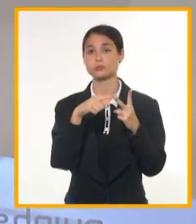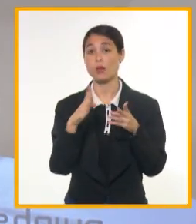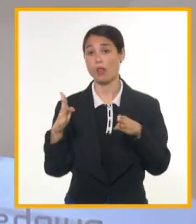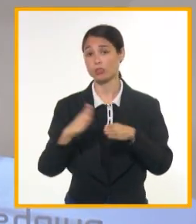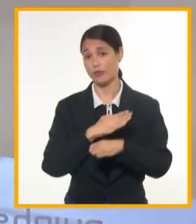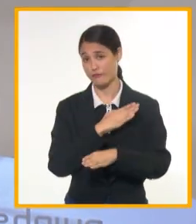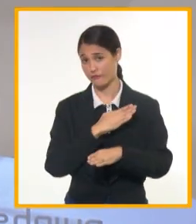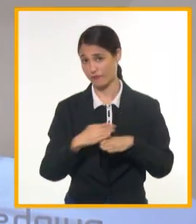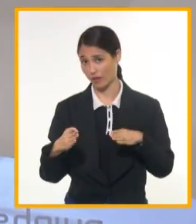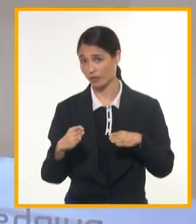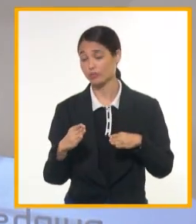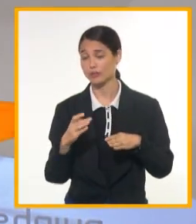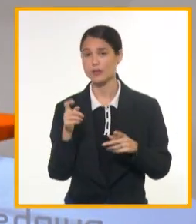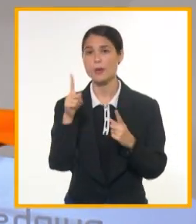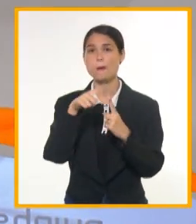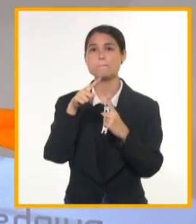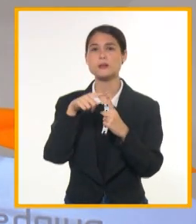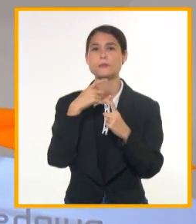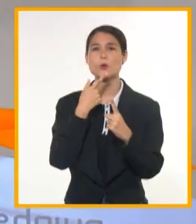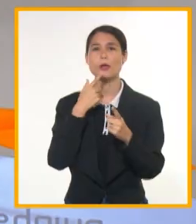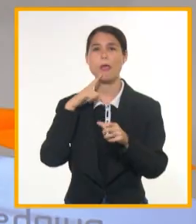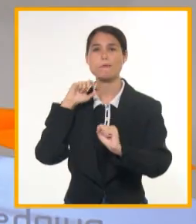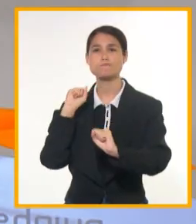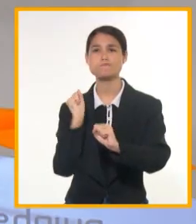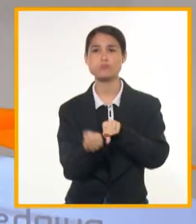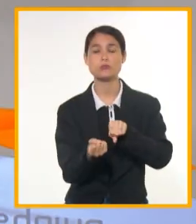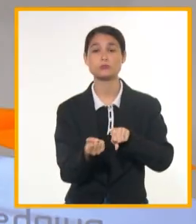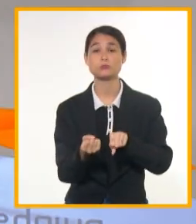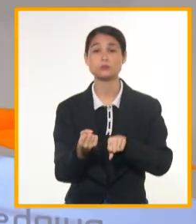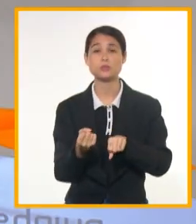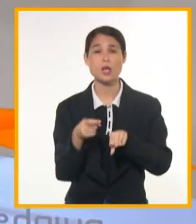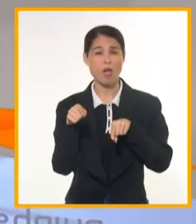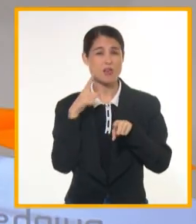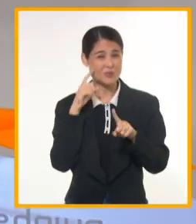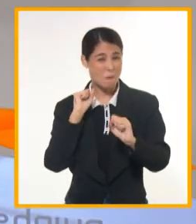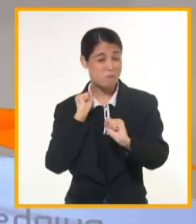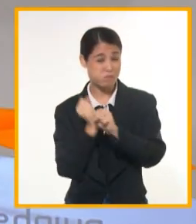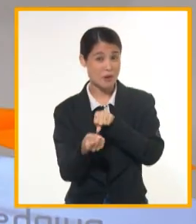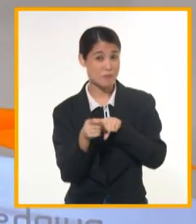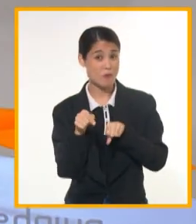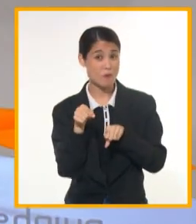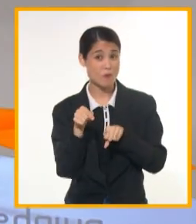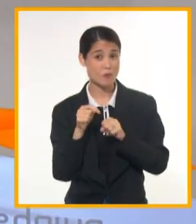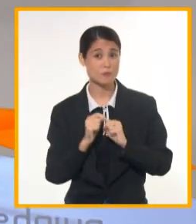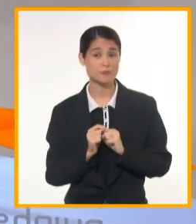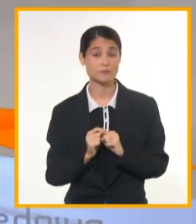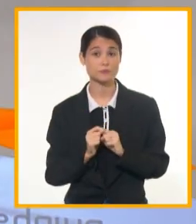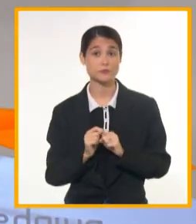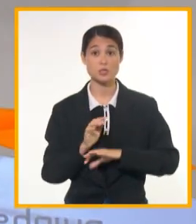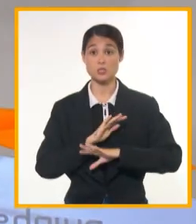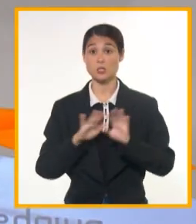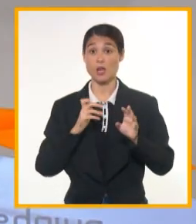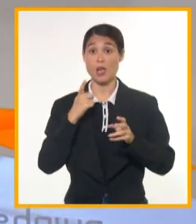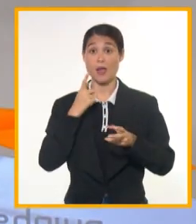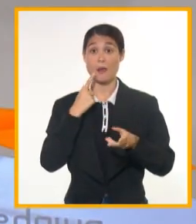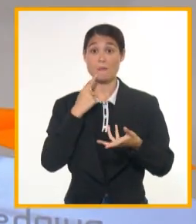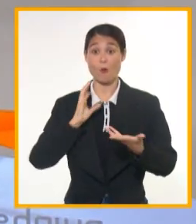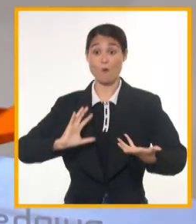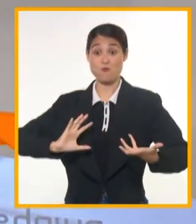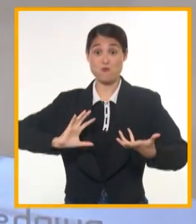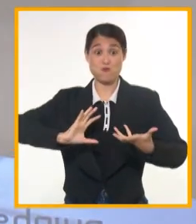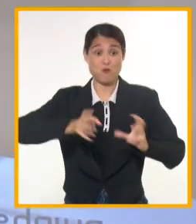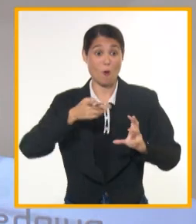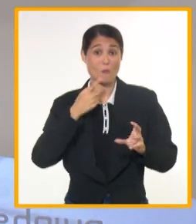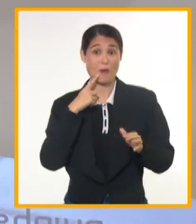primero tiene que ver con el béisbol. Sí, usted escuchó bien, el béisbol. En medio de este ambiente de gran